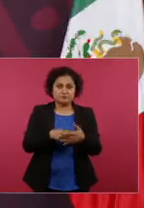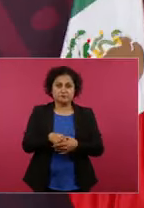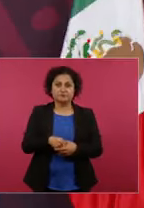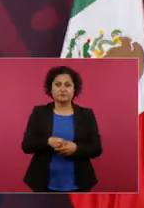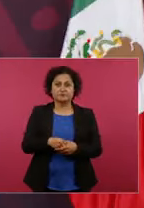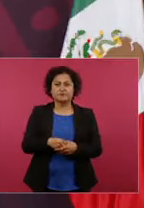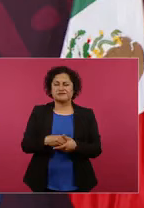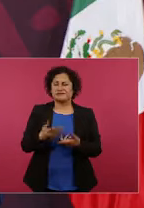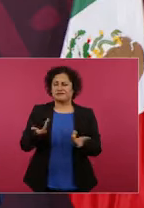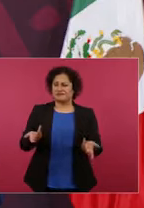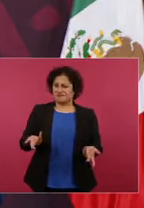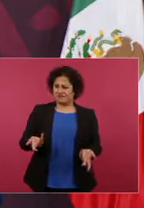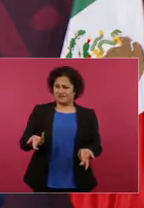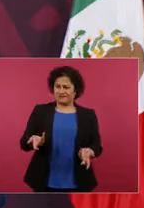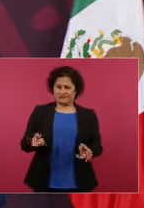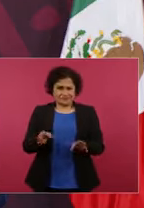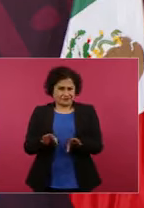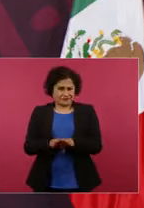Entonces, ¿cómo